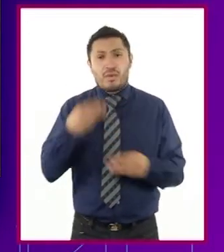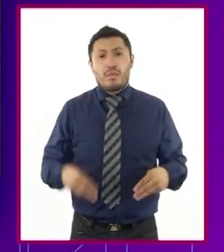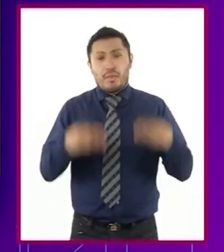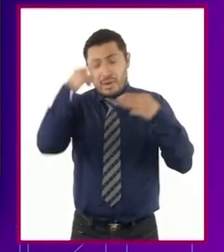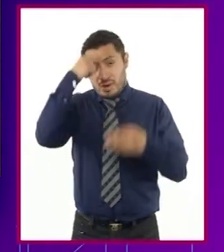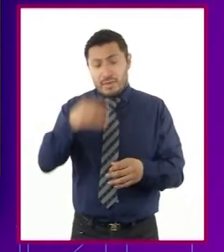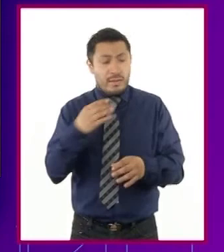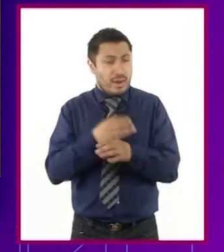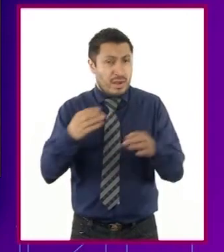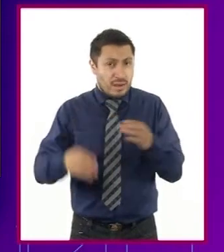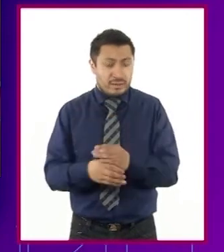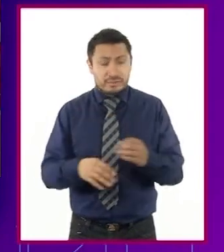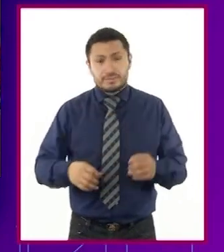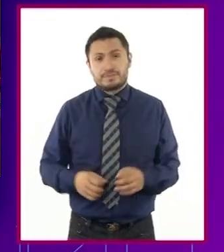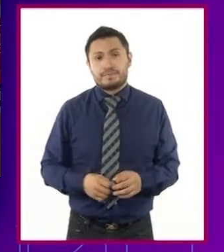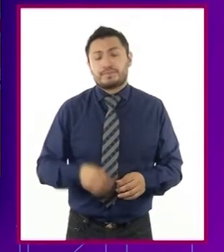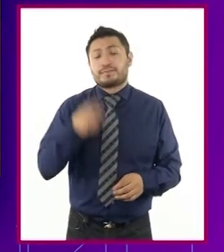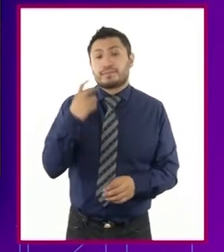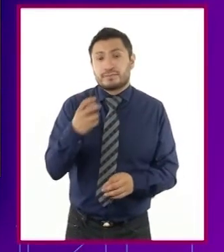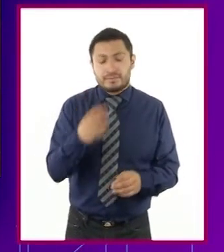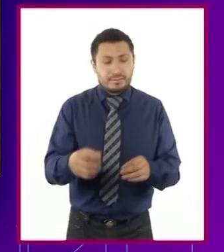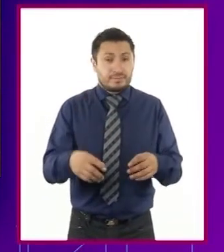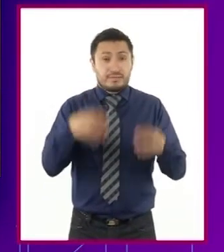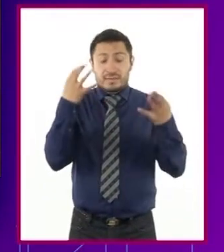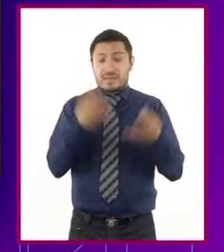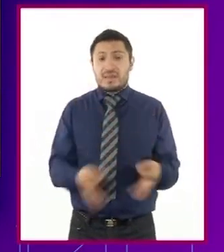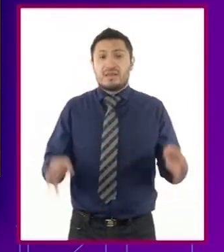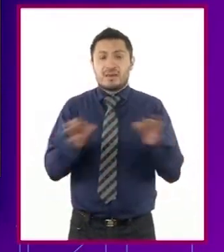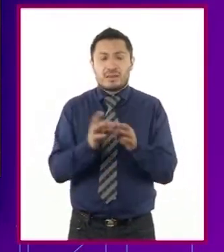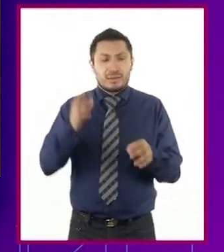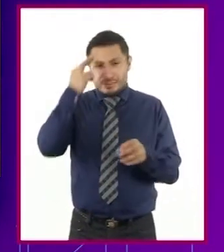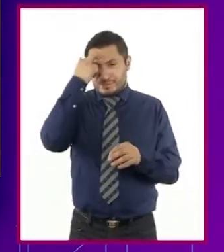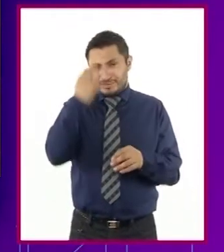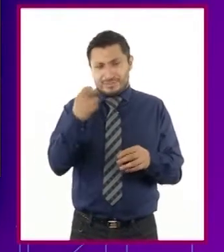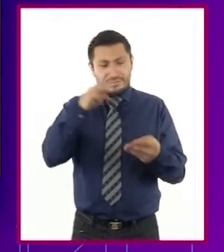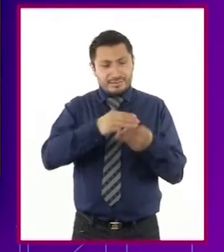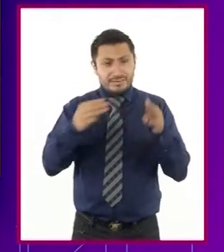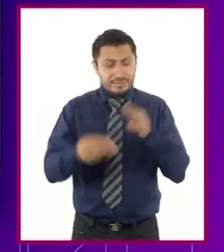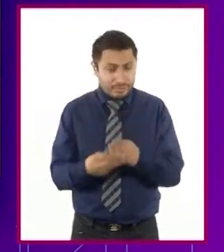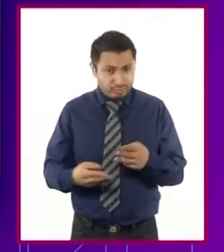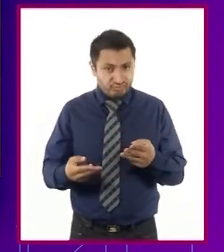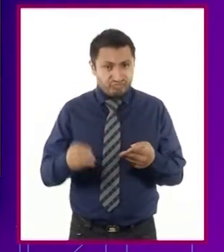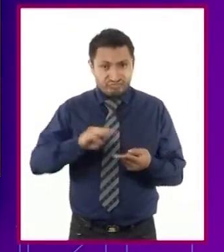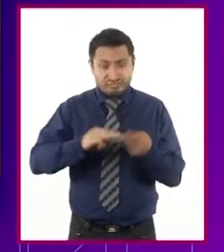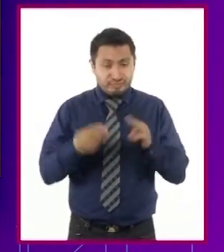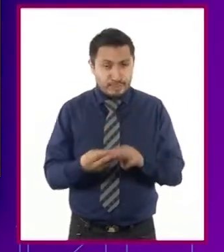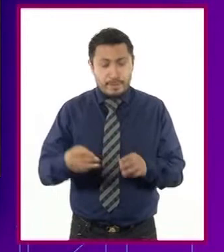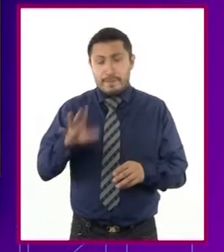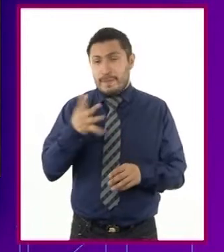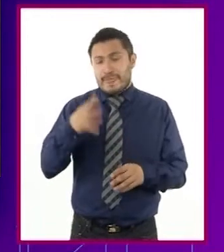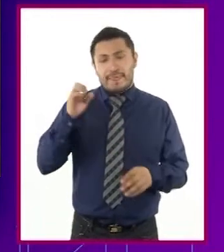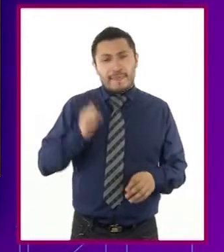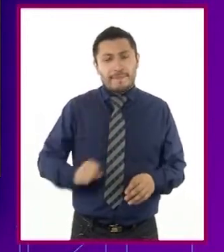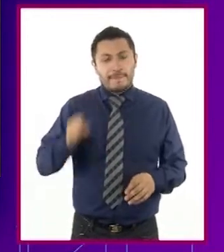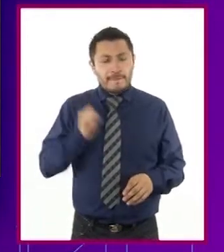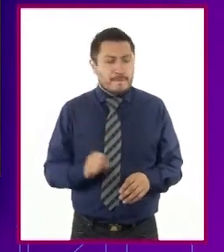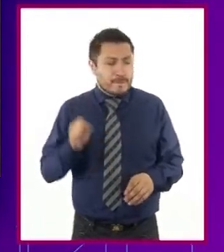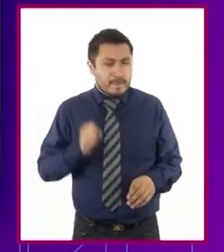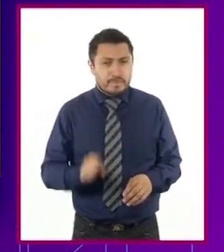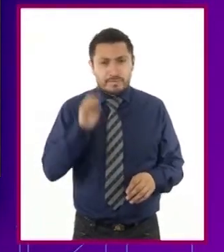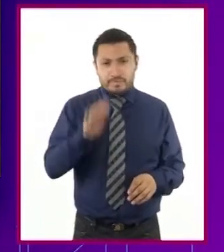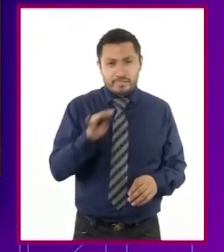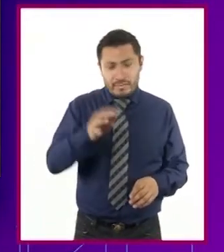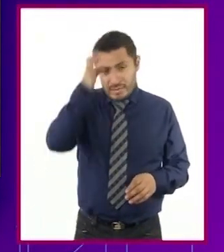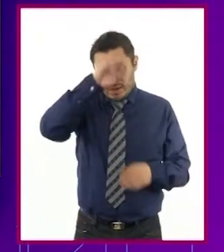productos. Estas fueron las principales razones por las que, a mediados del siglo XIX, Europa inició